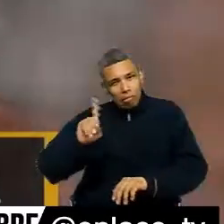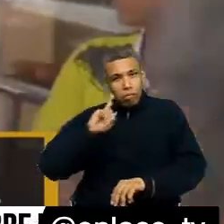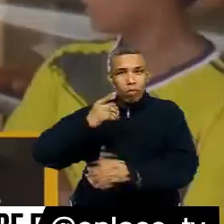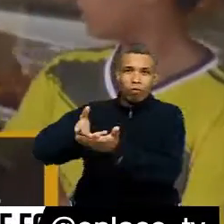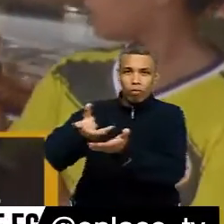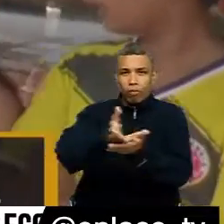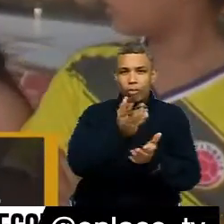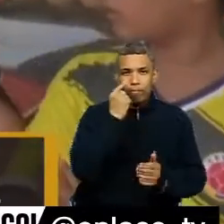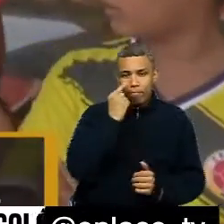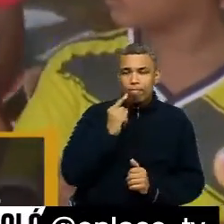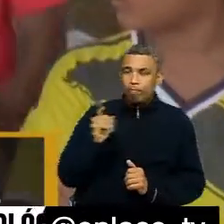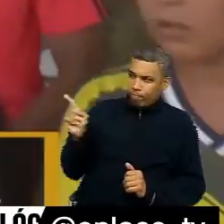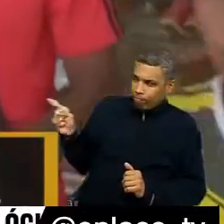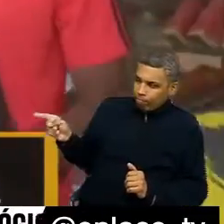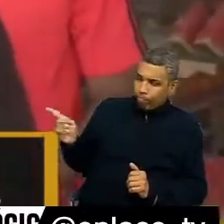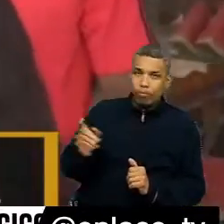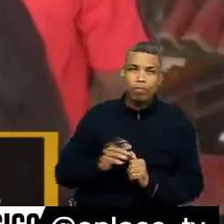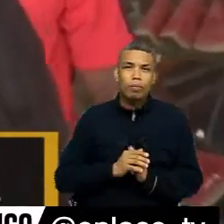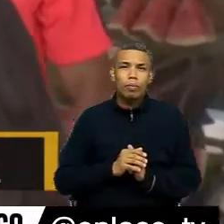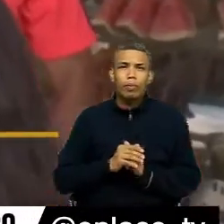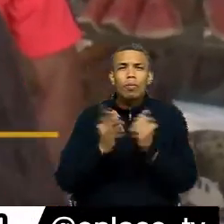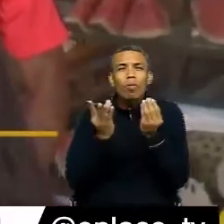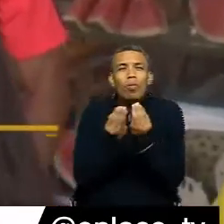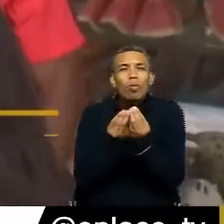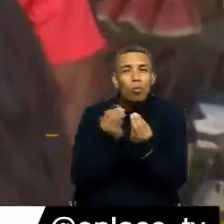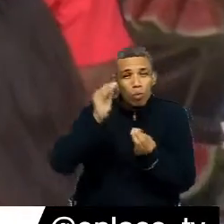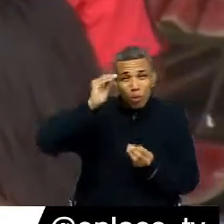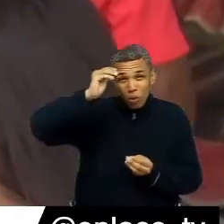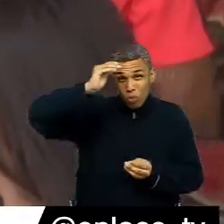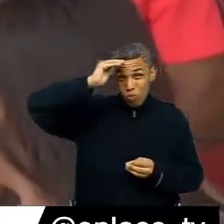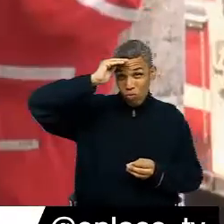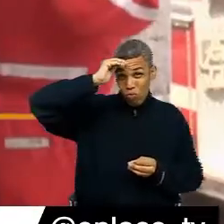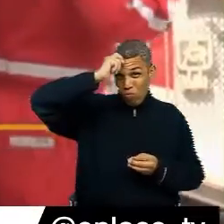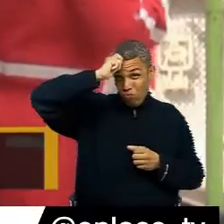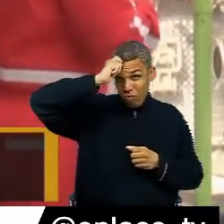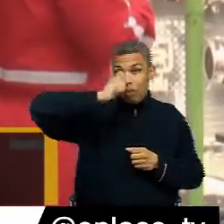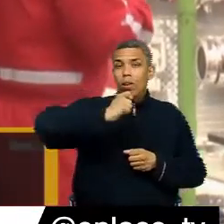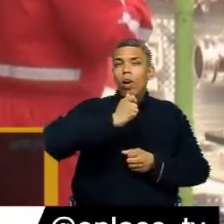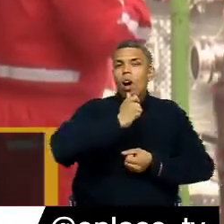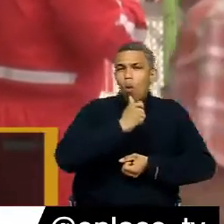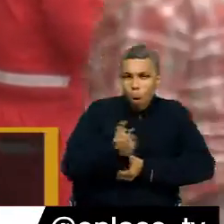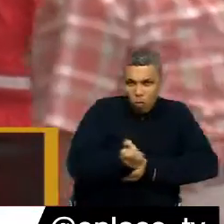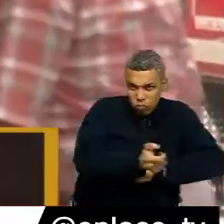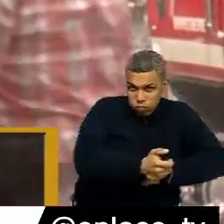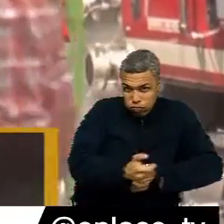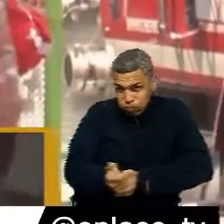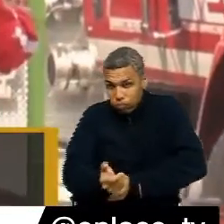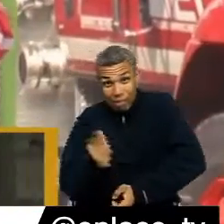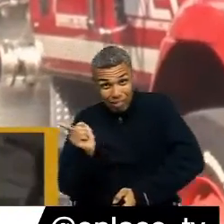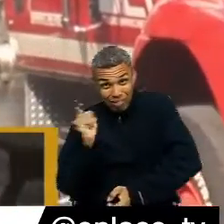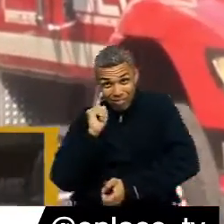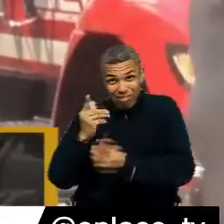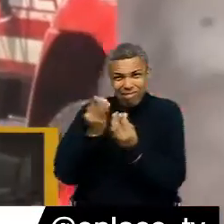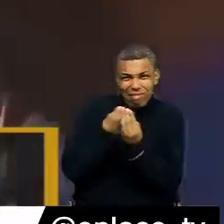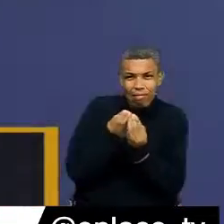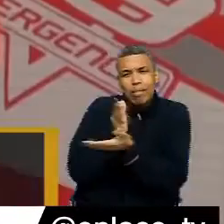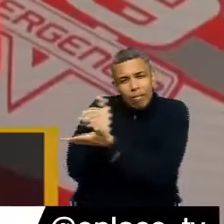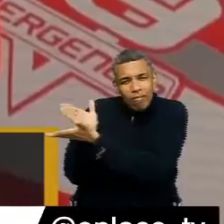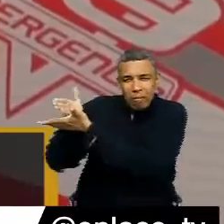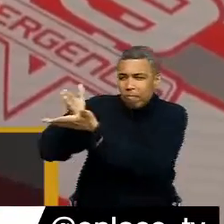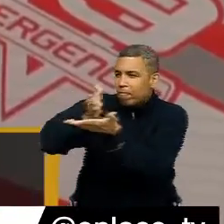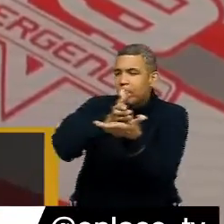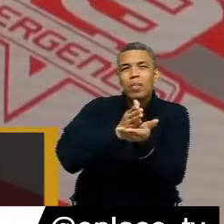Uno a uno, así recorrieron los integrantes del Cuerpo de Bomberos Voluntarios los establecimientos comerciales con el fin de que se tengan en cuenta las recomendaciones